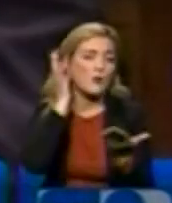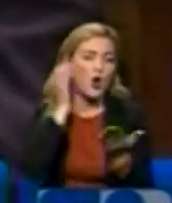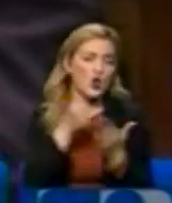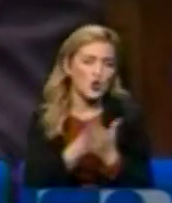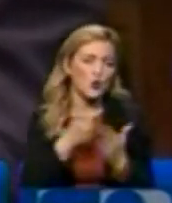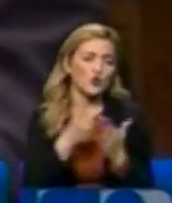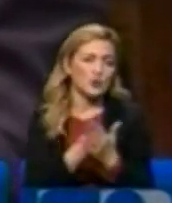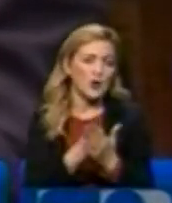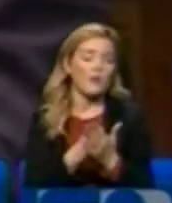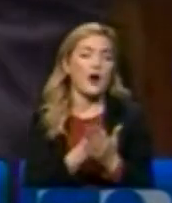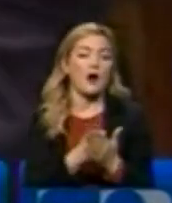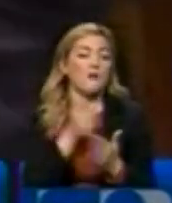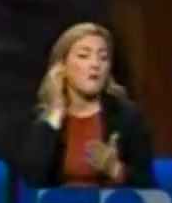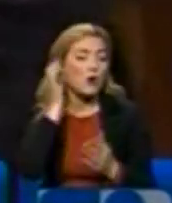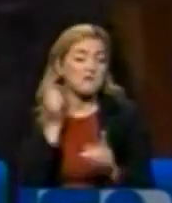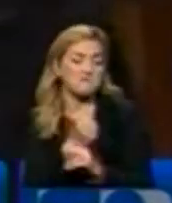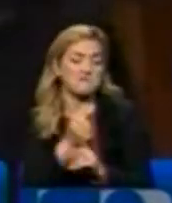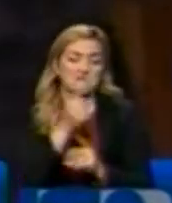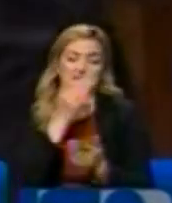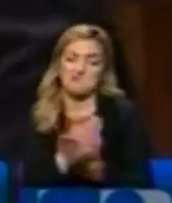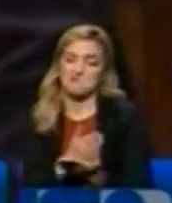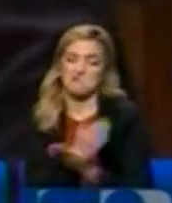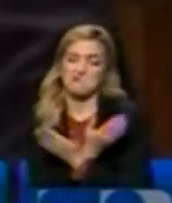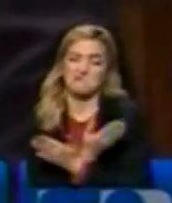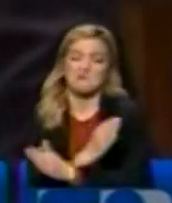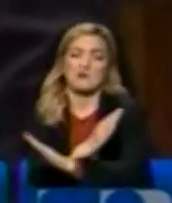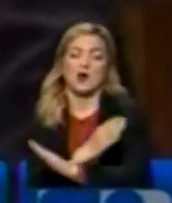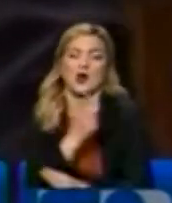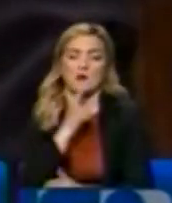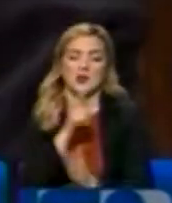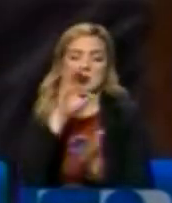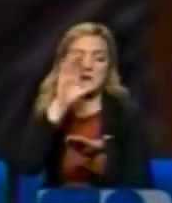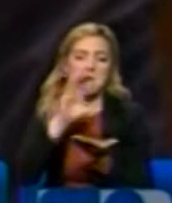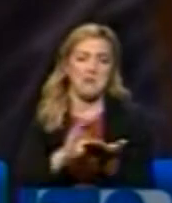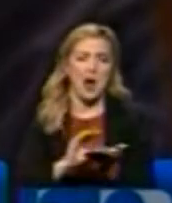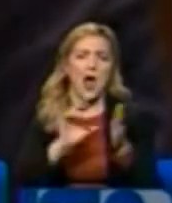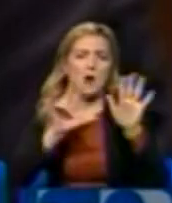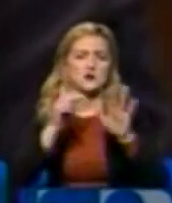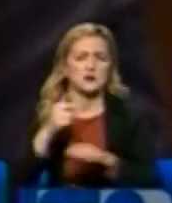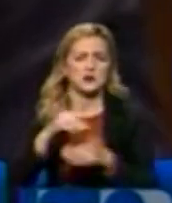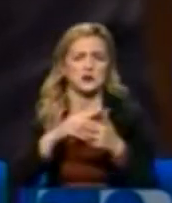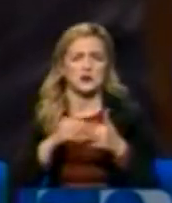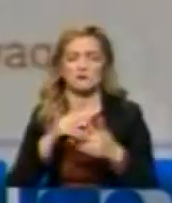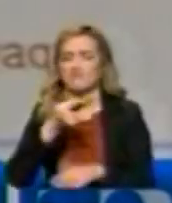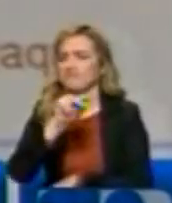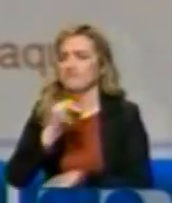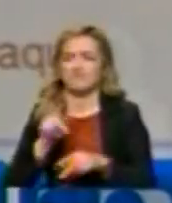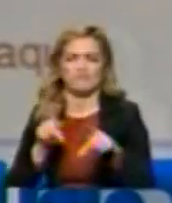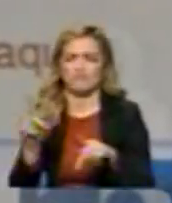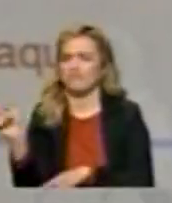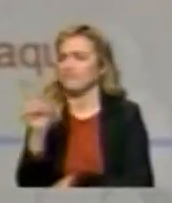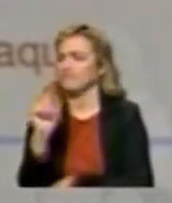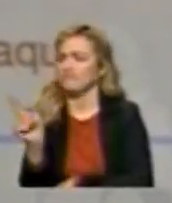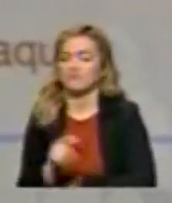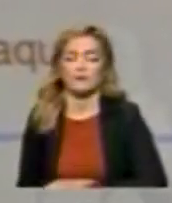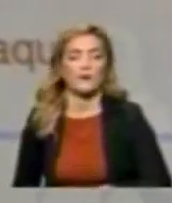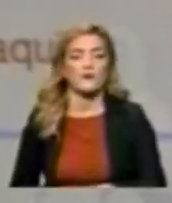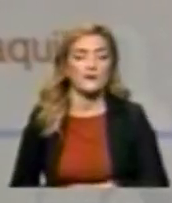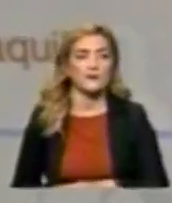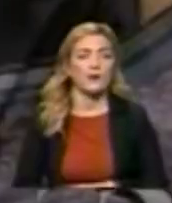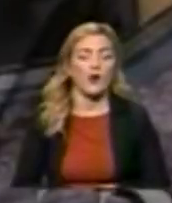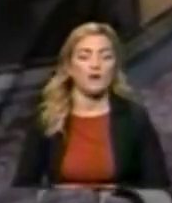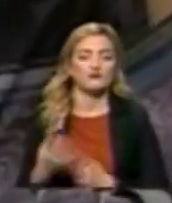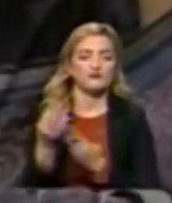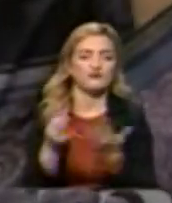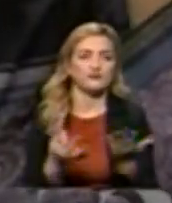tan importante y también para prevenir, sobre todo, estos atentados a la mujer ecuatoriana. Lo cierto es que no se trata de una proforma